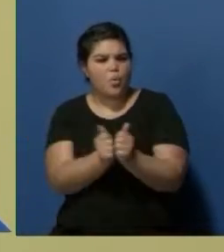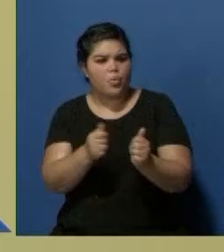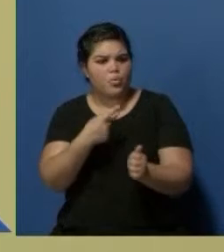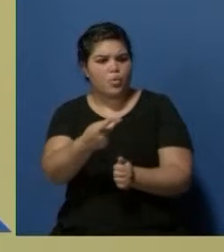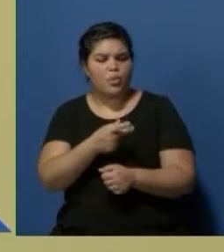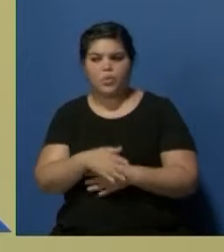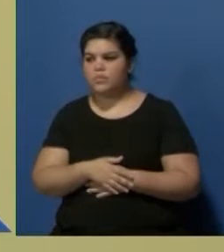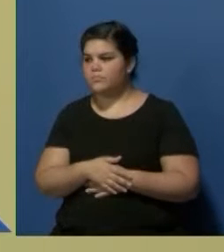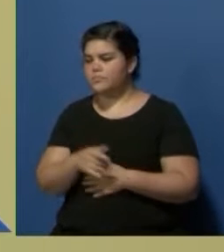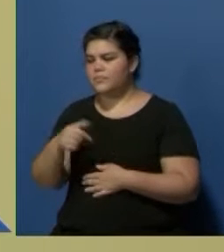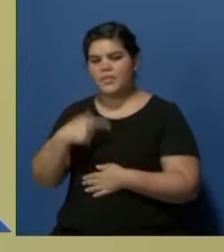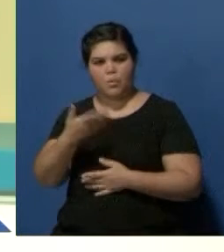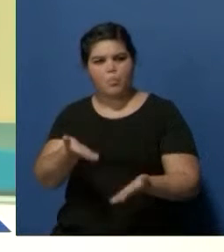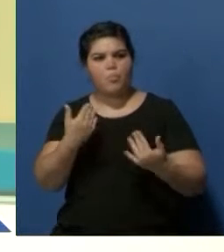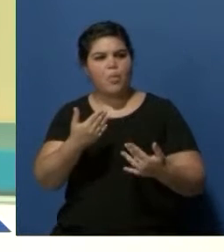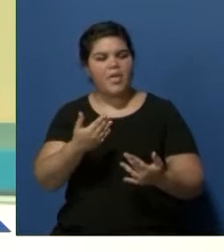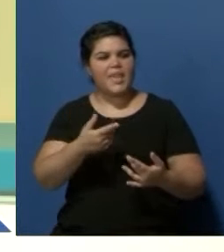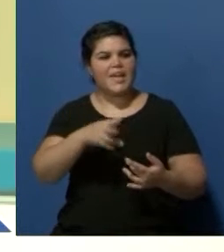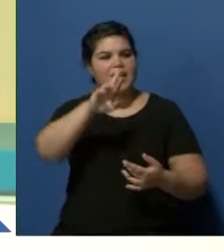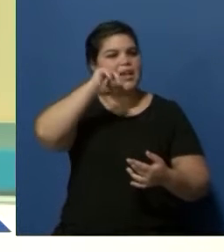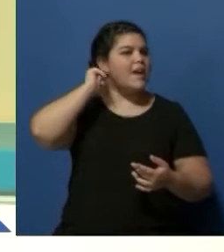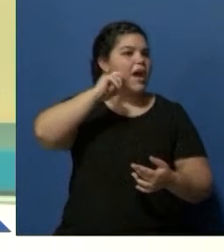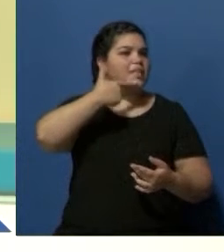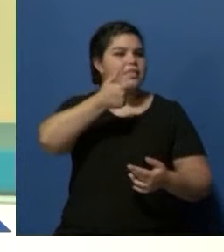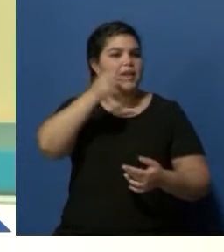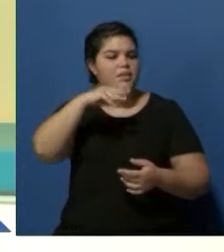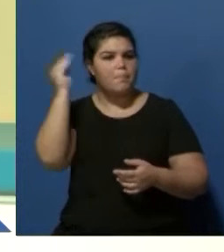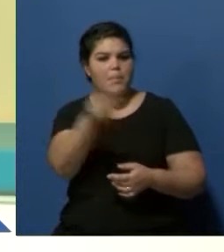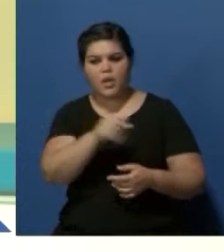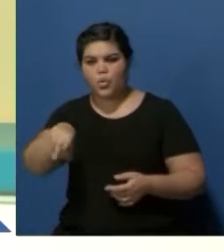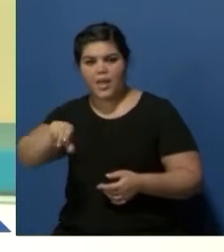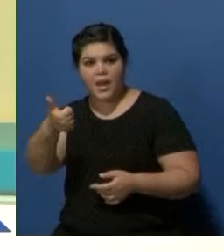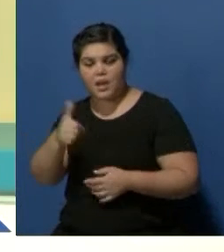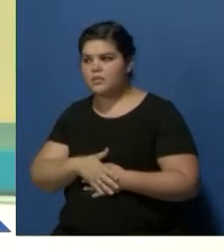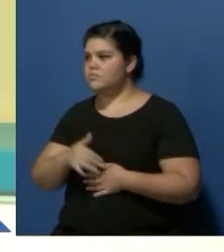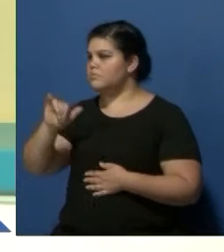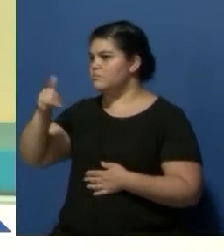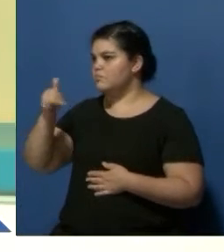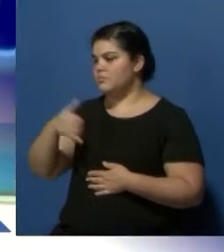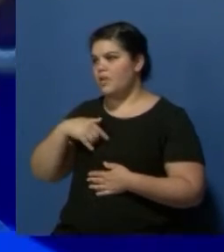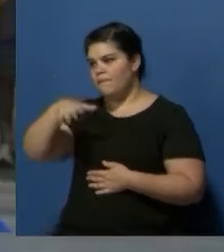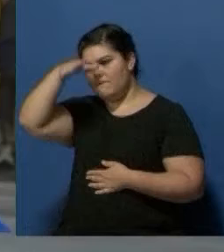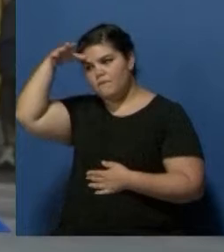regatas? Sí. La verdad que no las tengo contadas, pero han sido muchas finales.